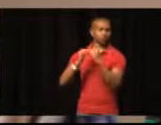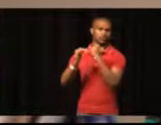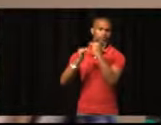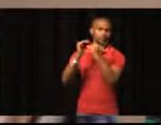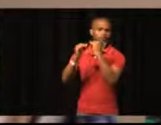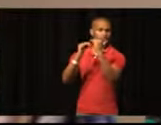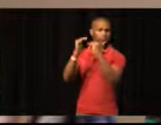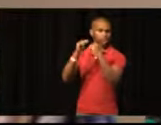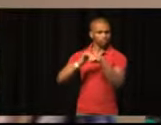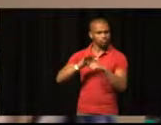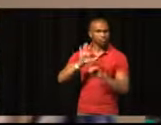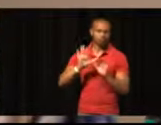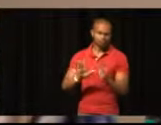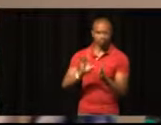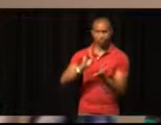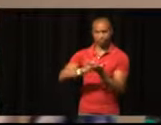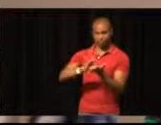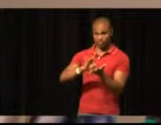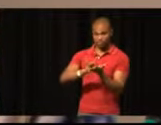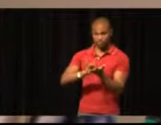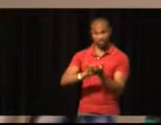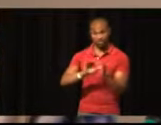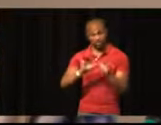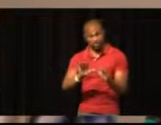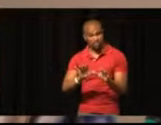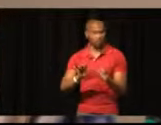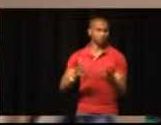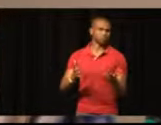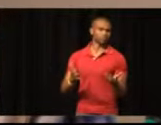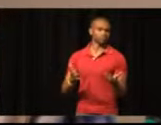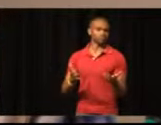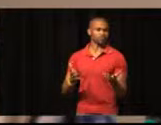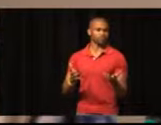desarrollados. Y a decir verdad, esto